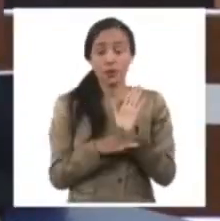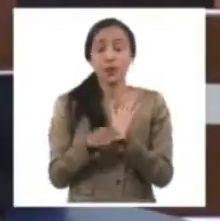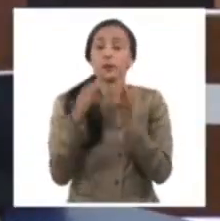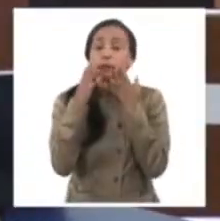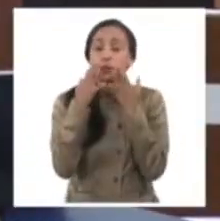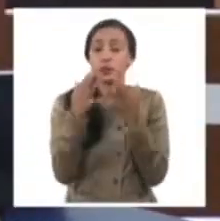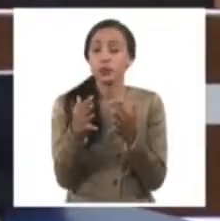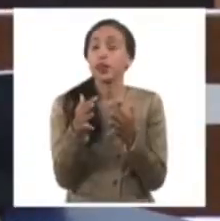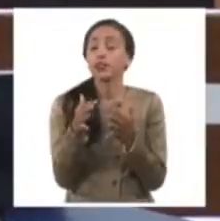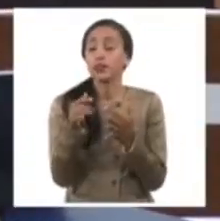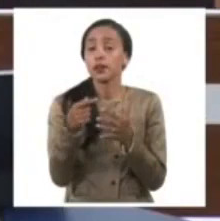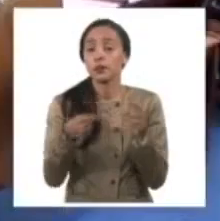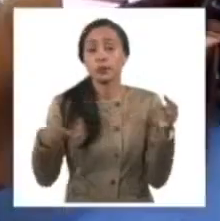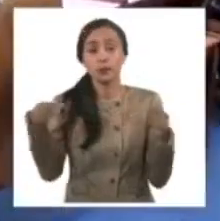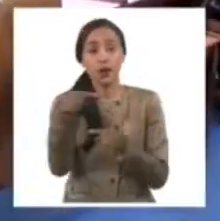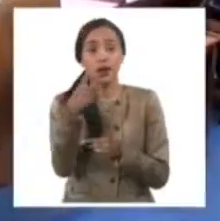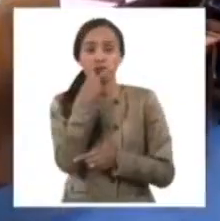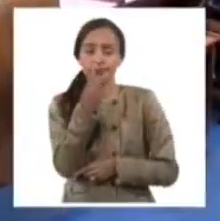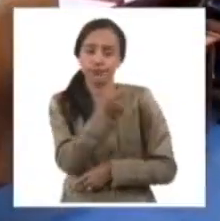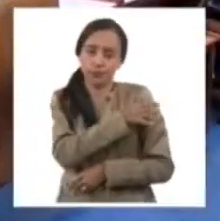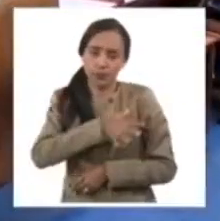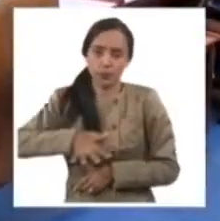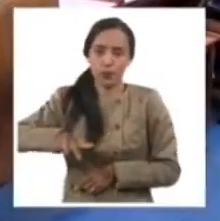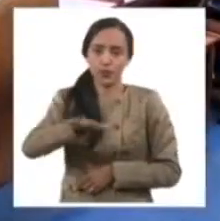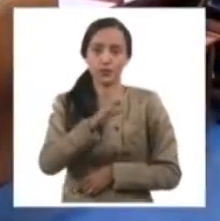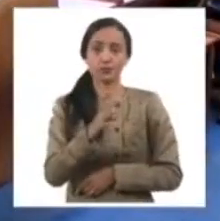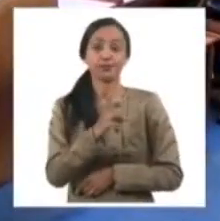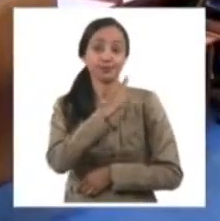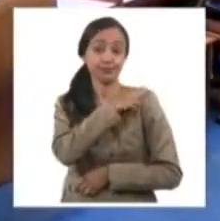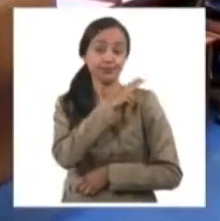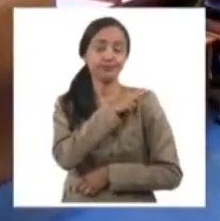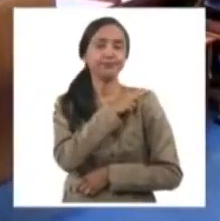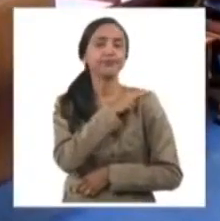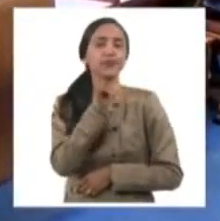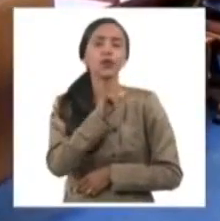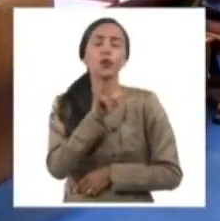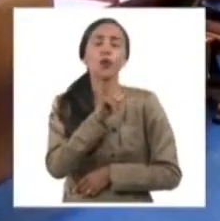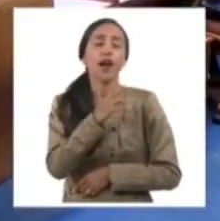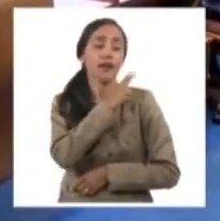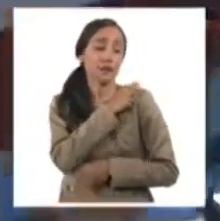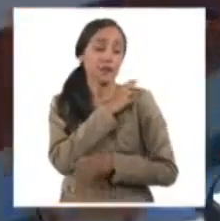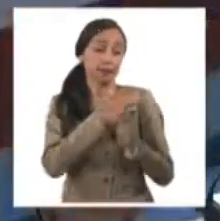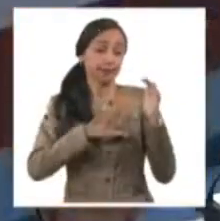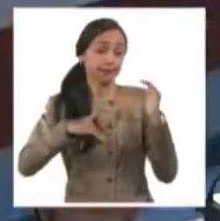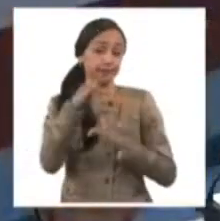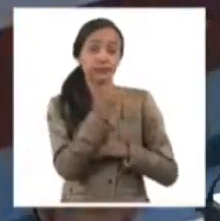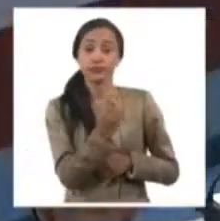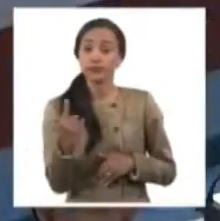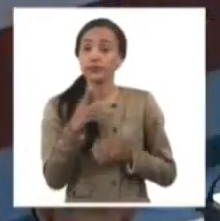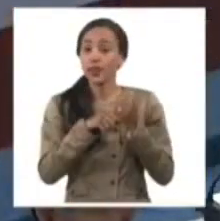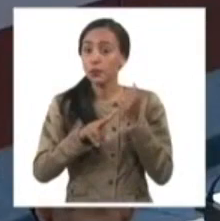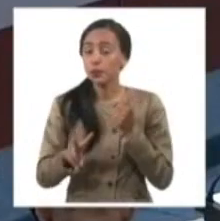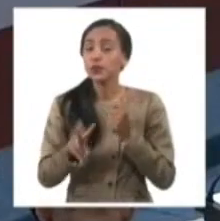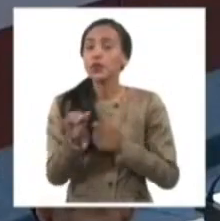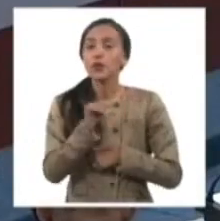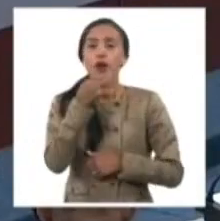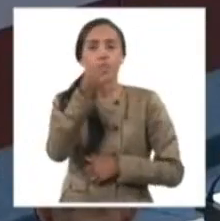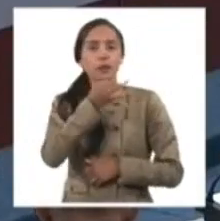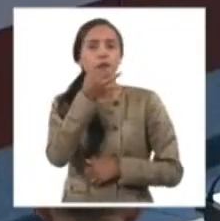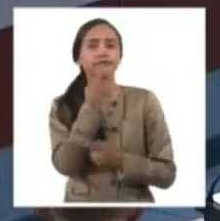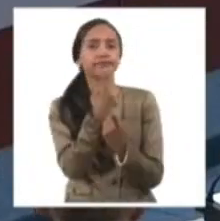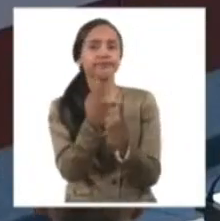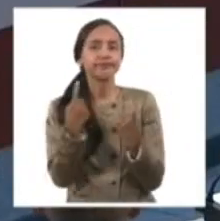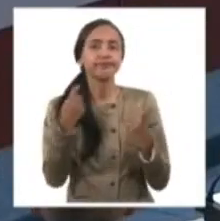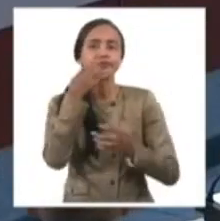vinculado a la población. El mandatario, al intercambiar con las máximas autoridades de cada provincia, les habló de la necesidad